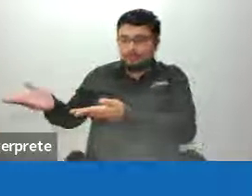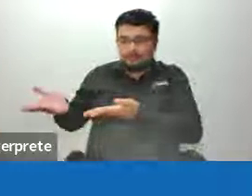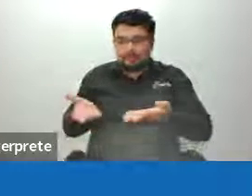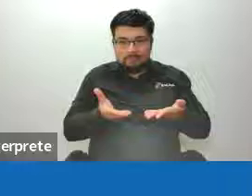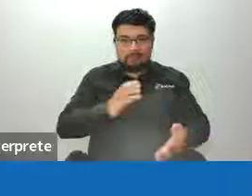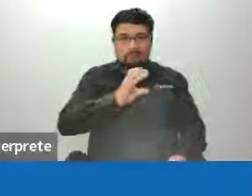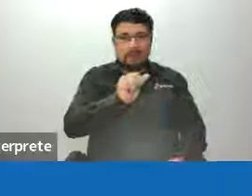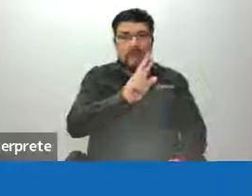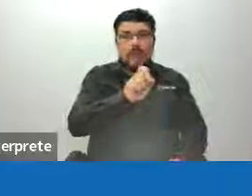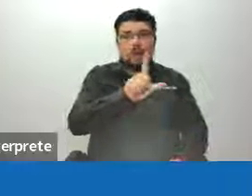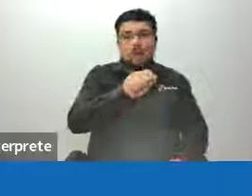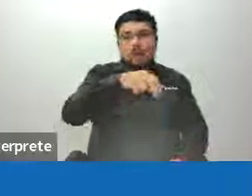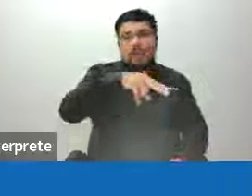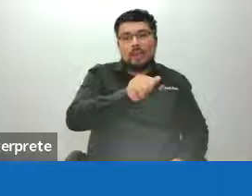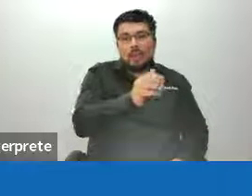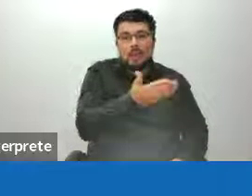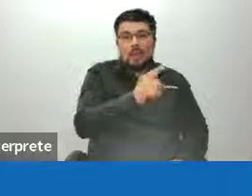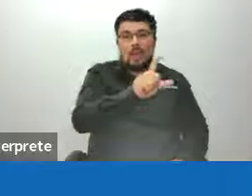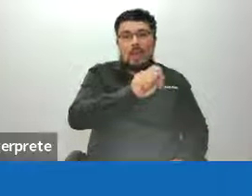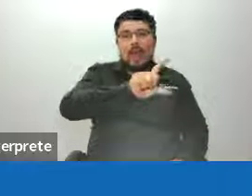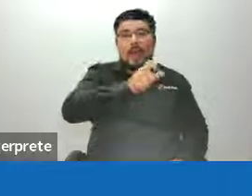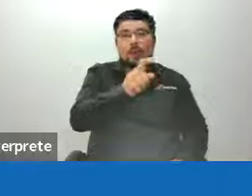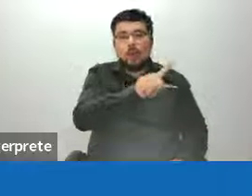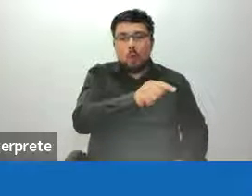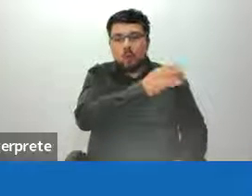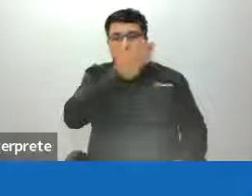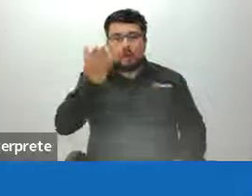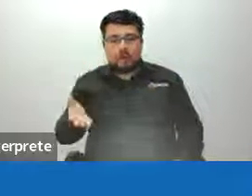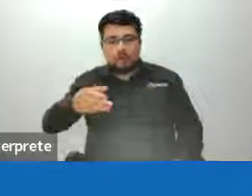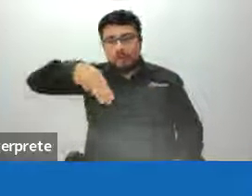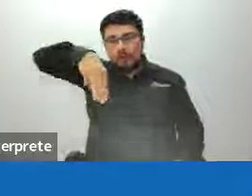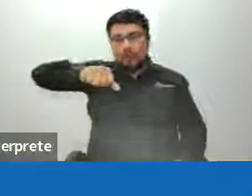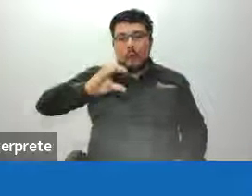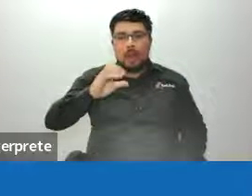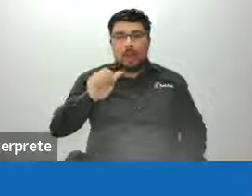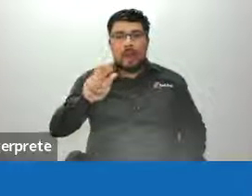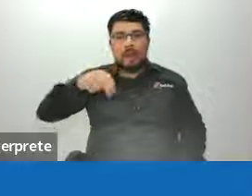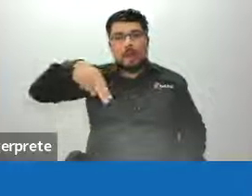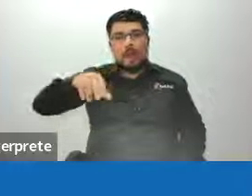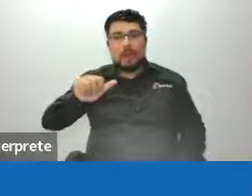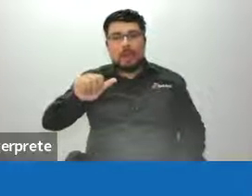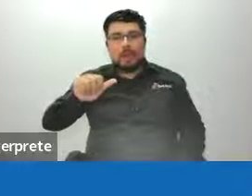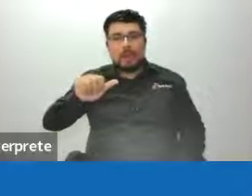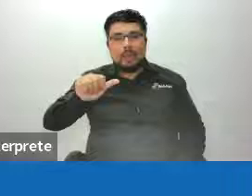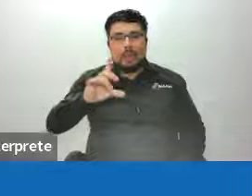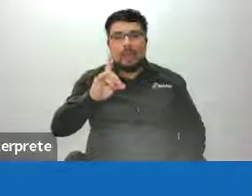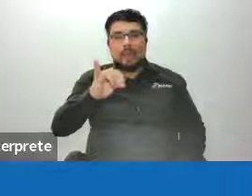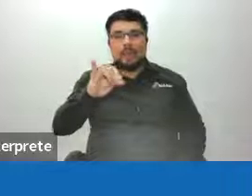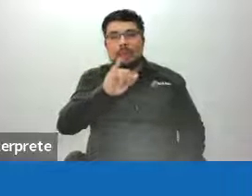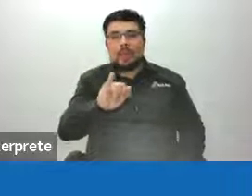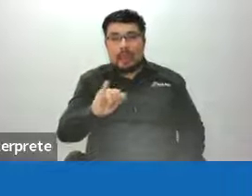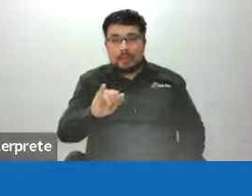Lagos y de Macarena Díaz. Ellas son profesoras, artistas sordas,